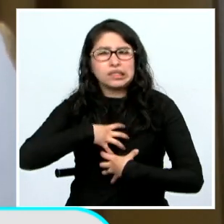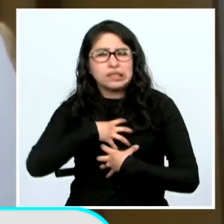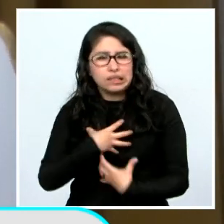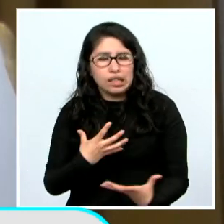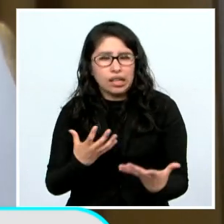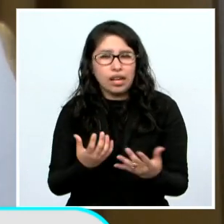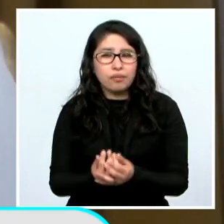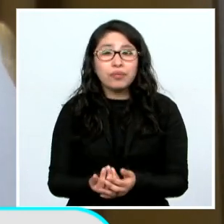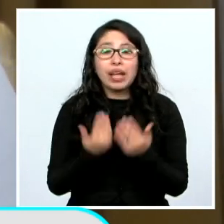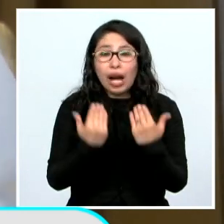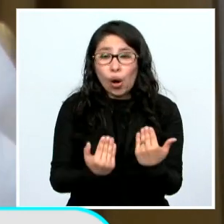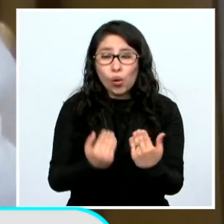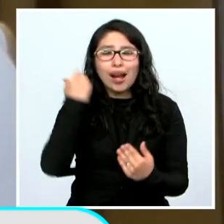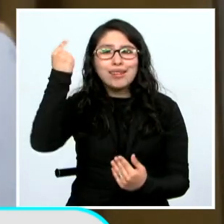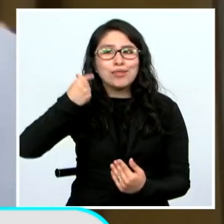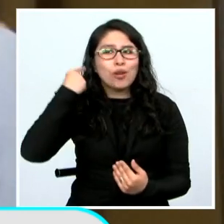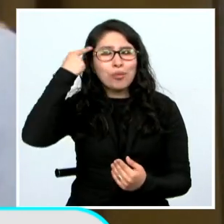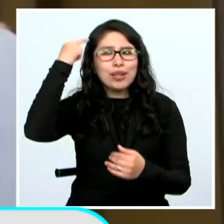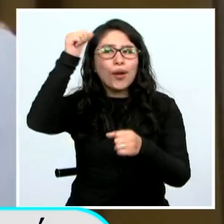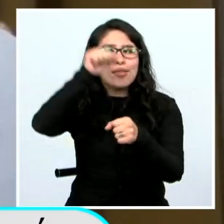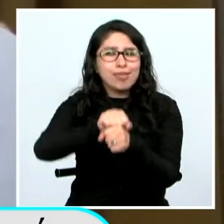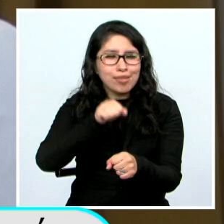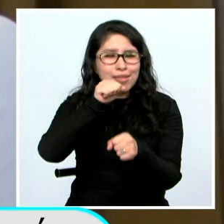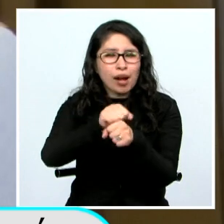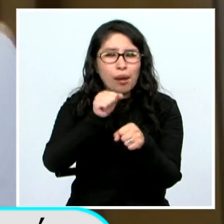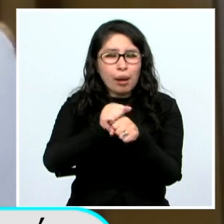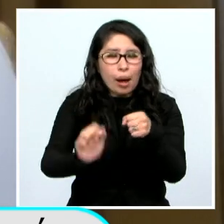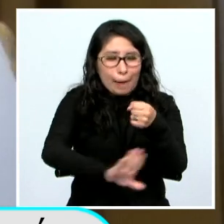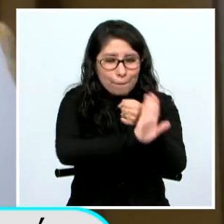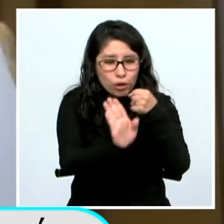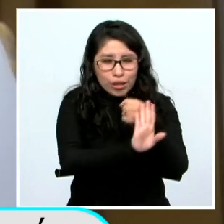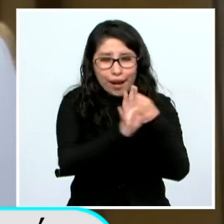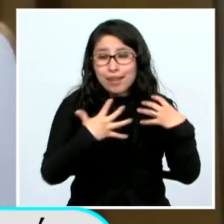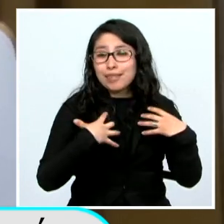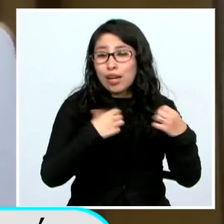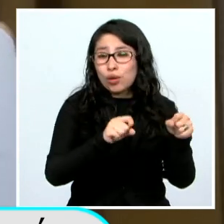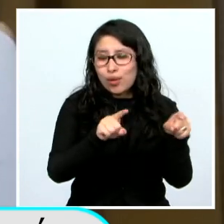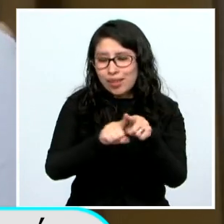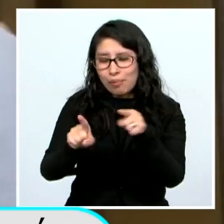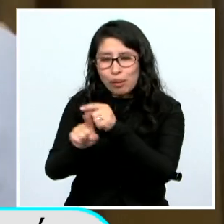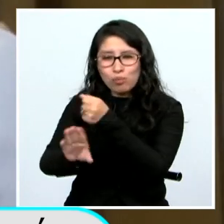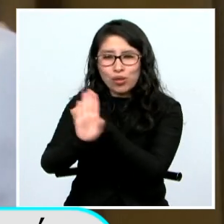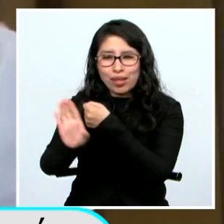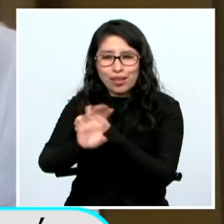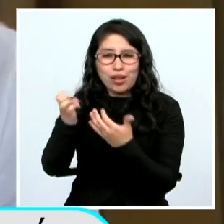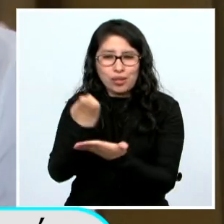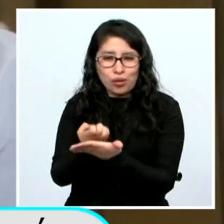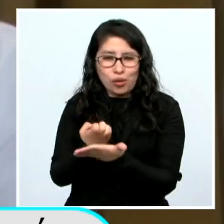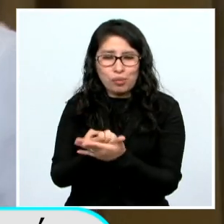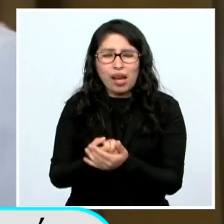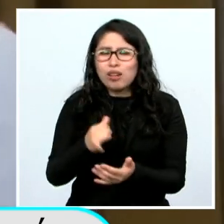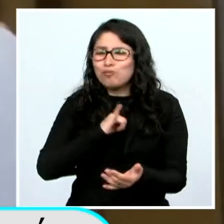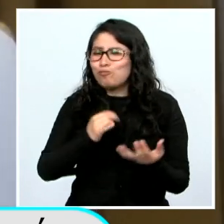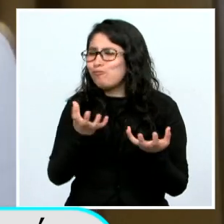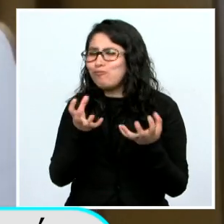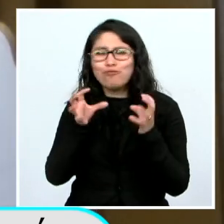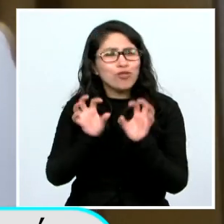y economía, que básicamente es lo que ahora nos interesa. Por eso es que a su pregunta le digo, yo no quiero hablar nada de